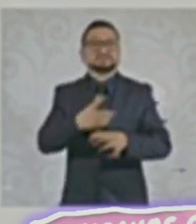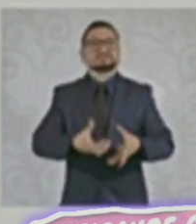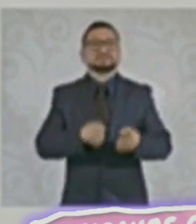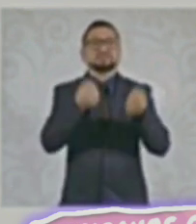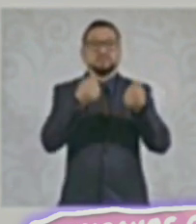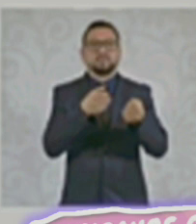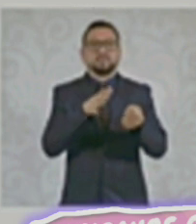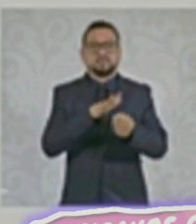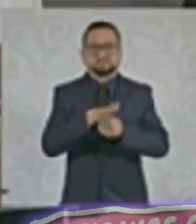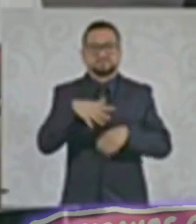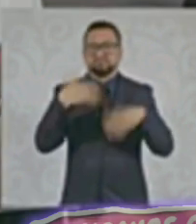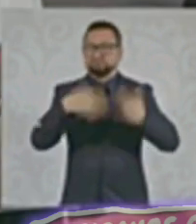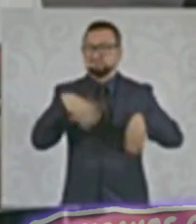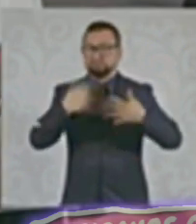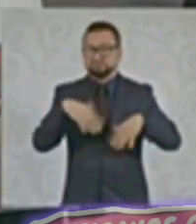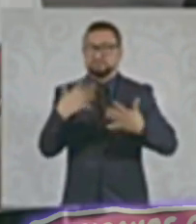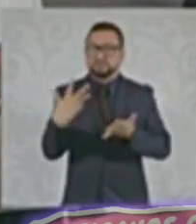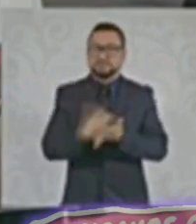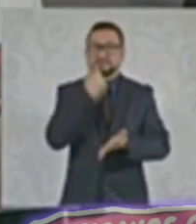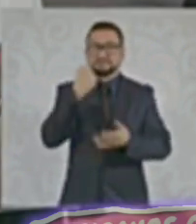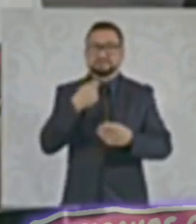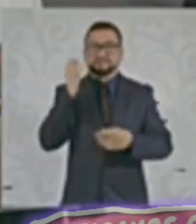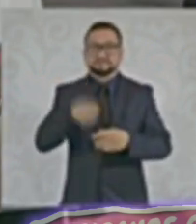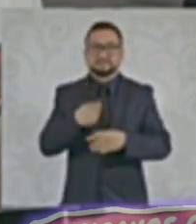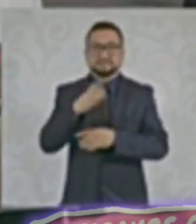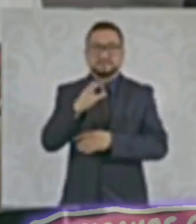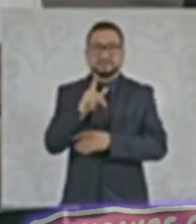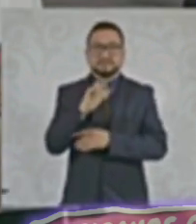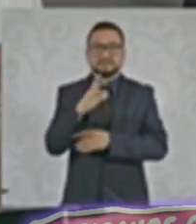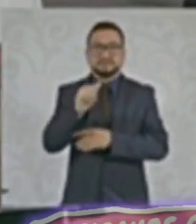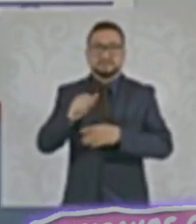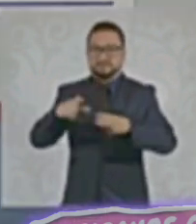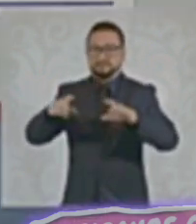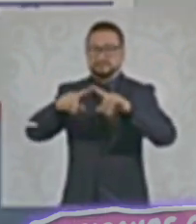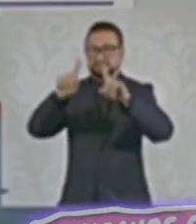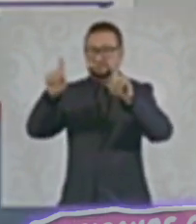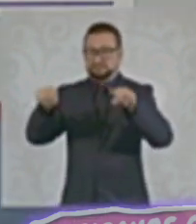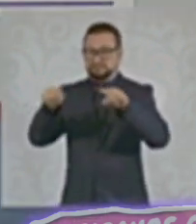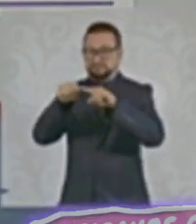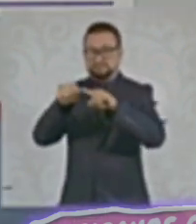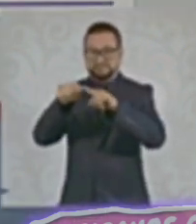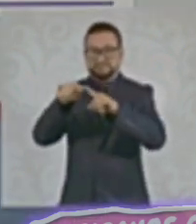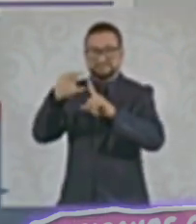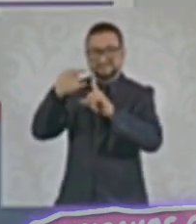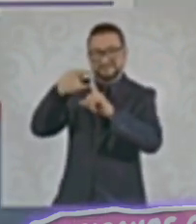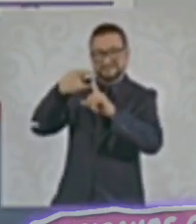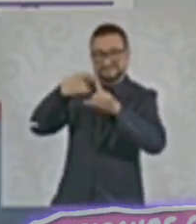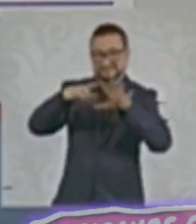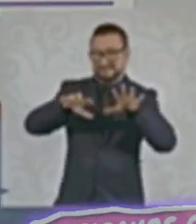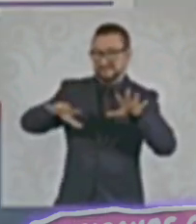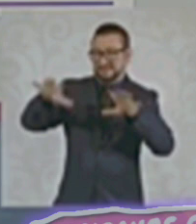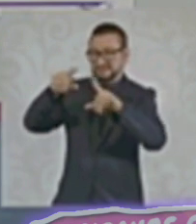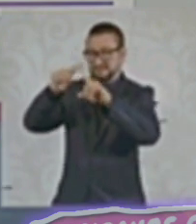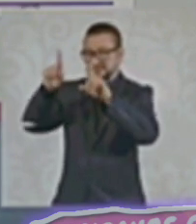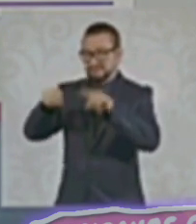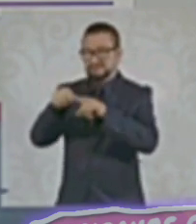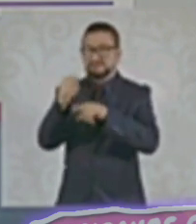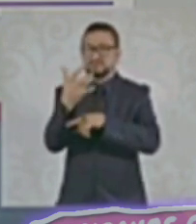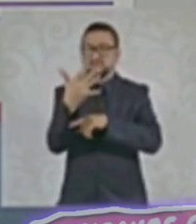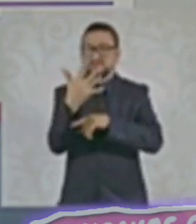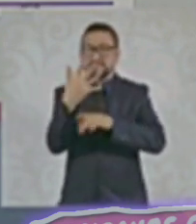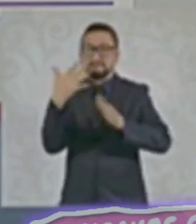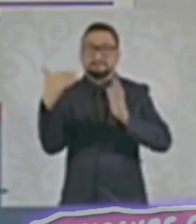un logro enorme, esta es Calica, aquí está en este cuadrito, y lo que se logró preservar fueron